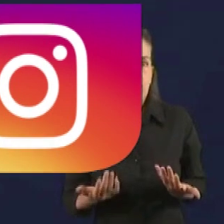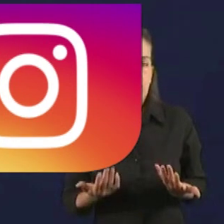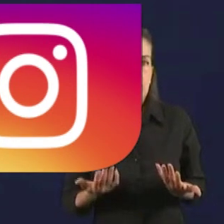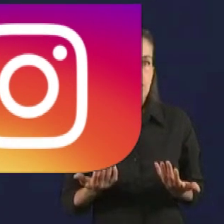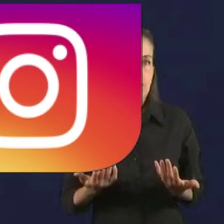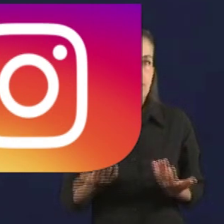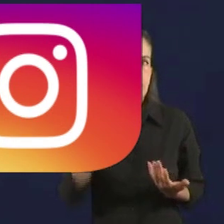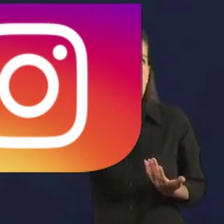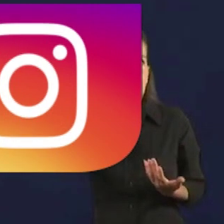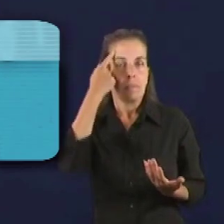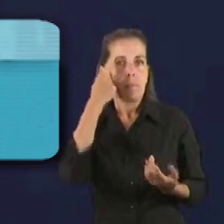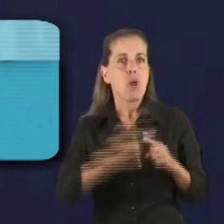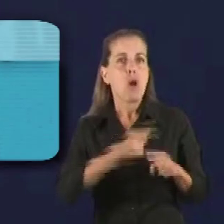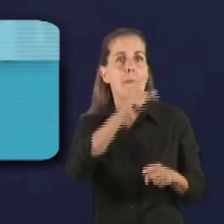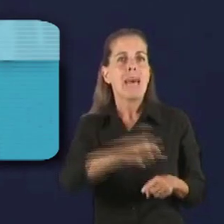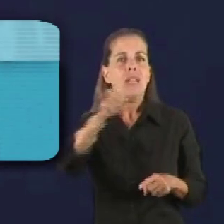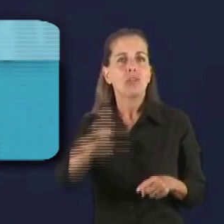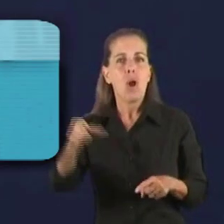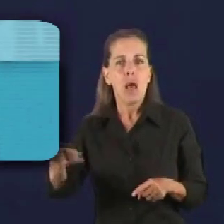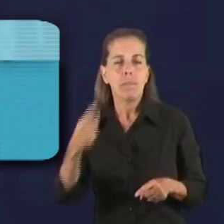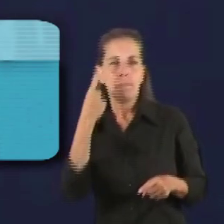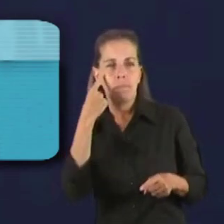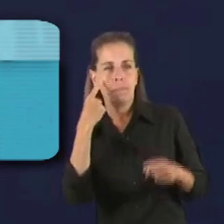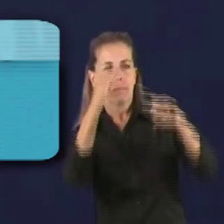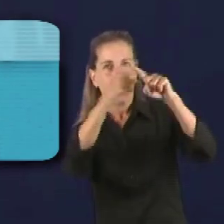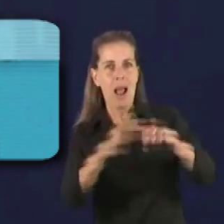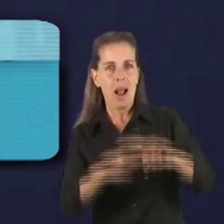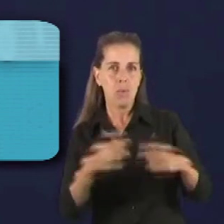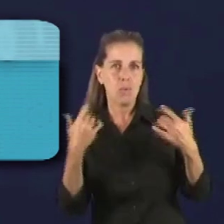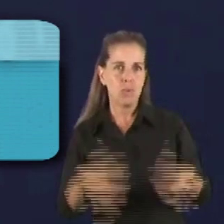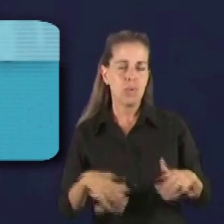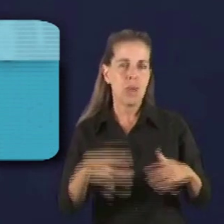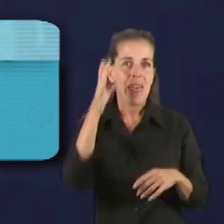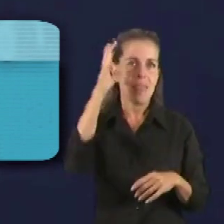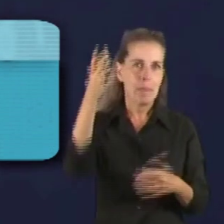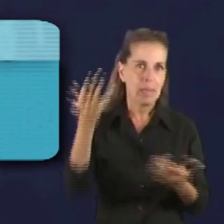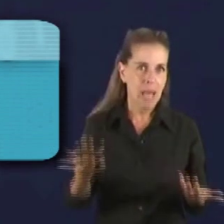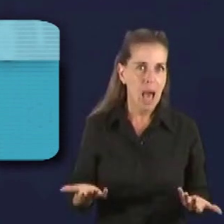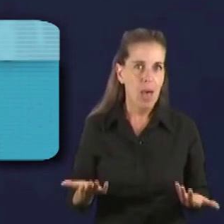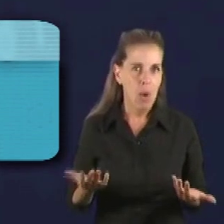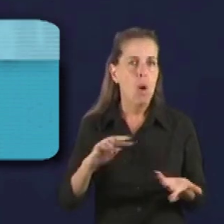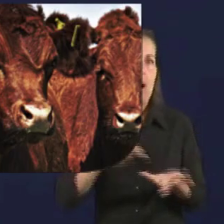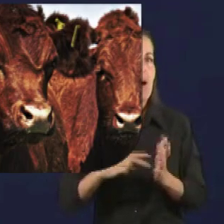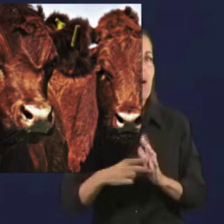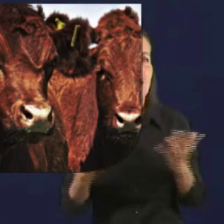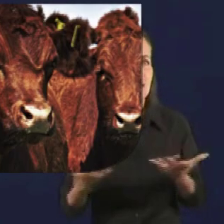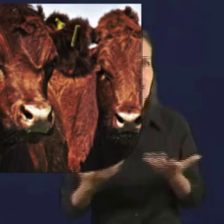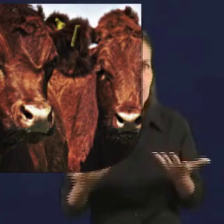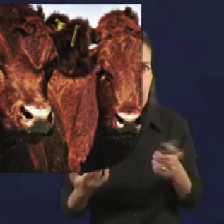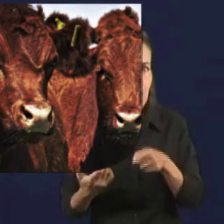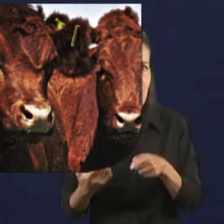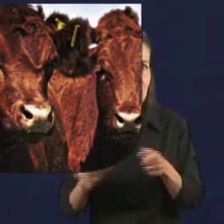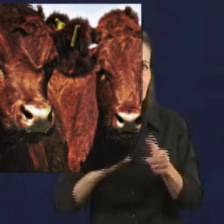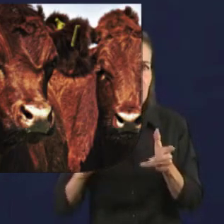representa por cada habitante, la verdad que el número es impresionante. Y el problema